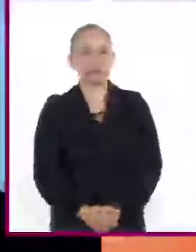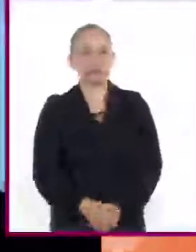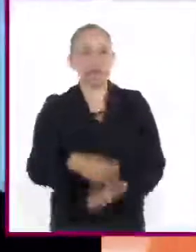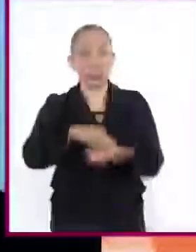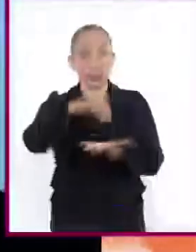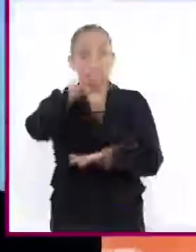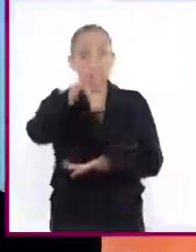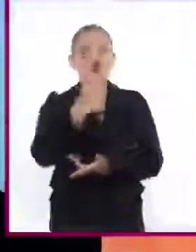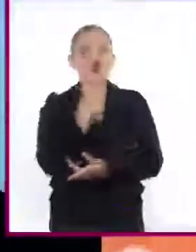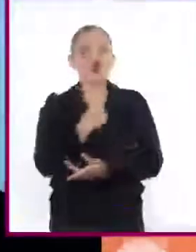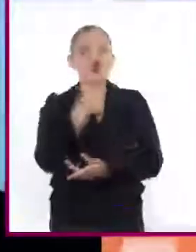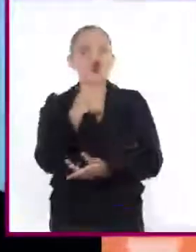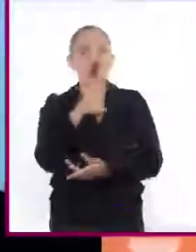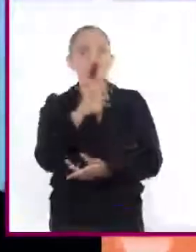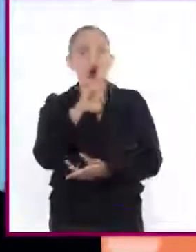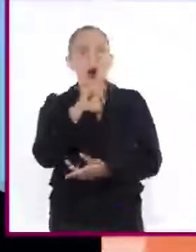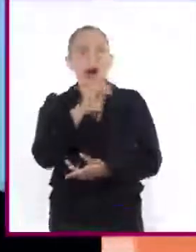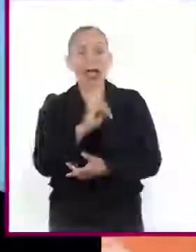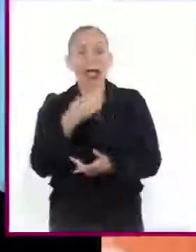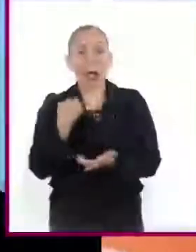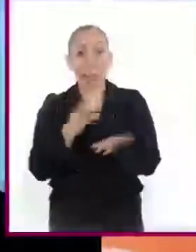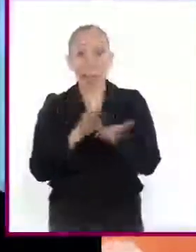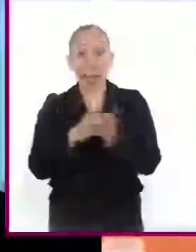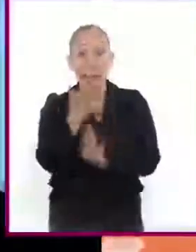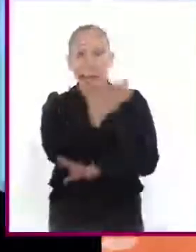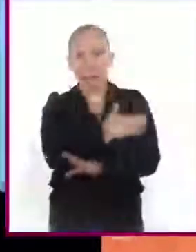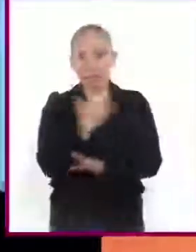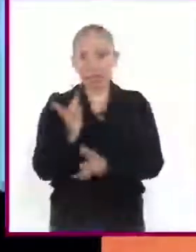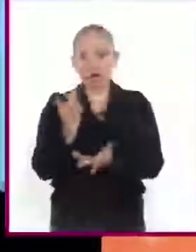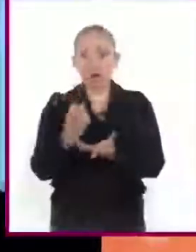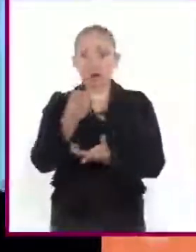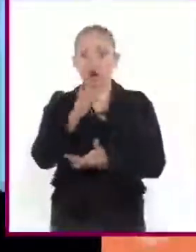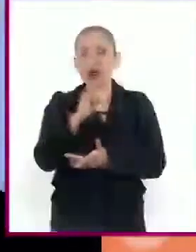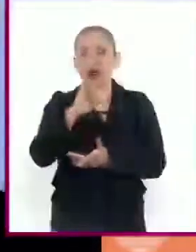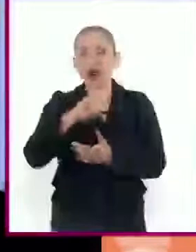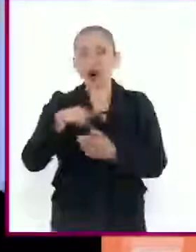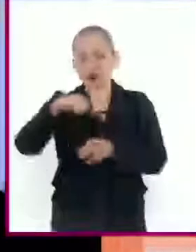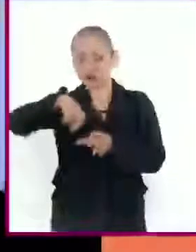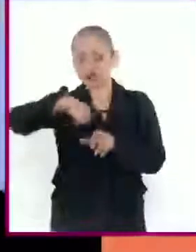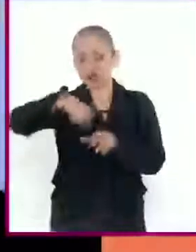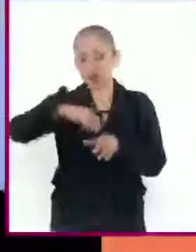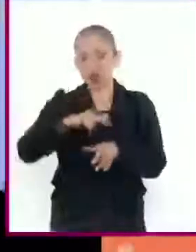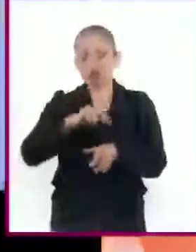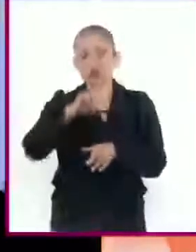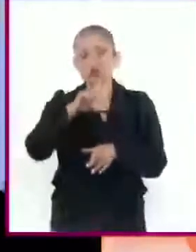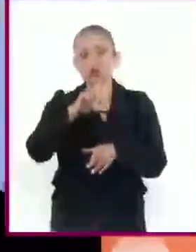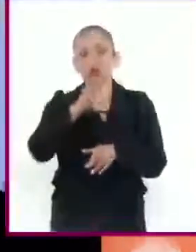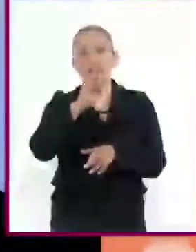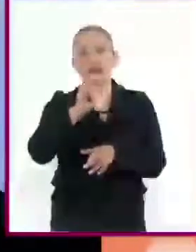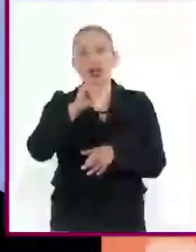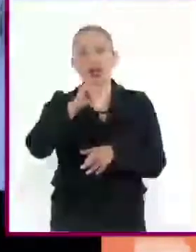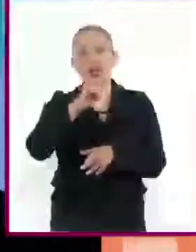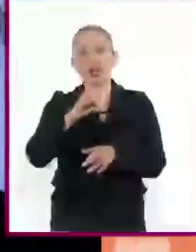polvo rojizo es cobre metálico que originalmente estaba como ion en la disolución de sulfato de cobre.